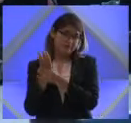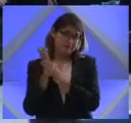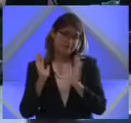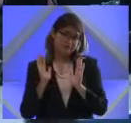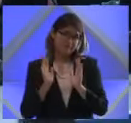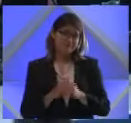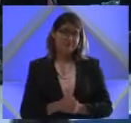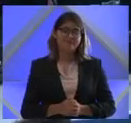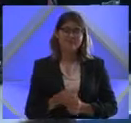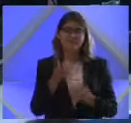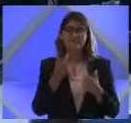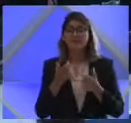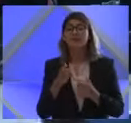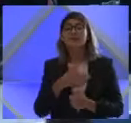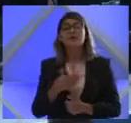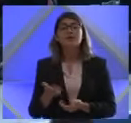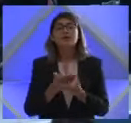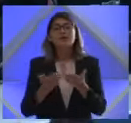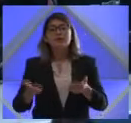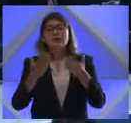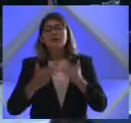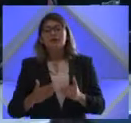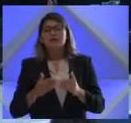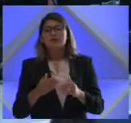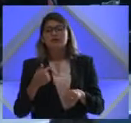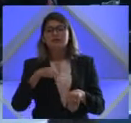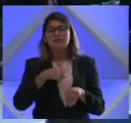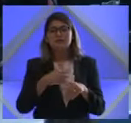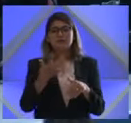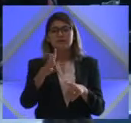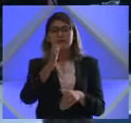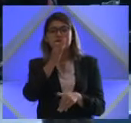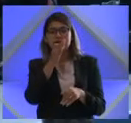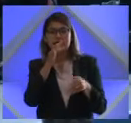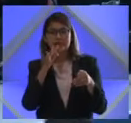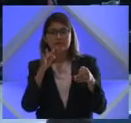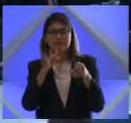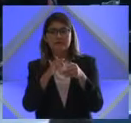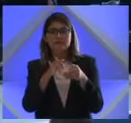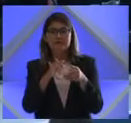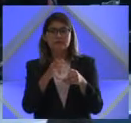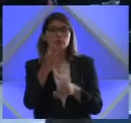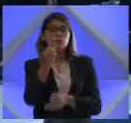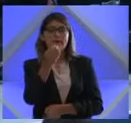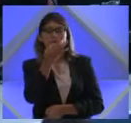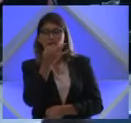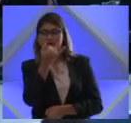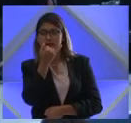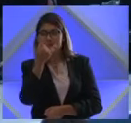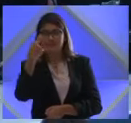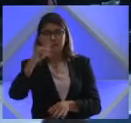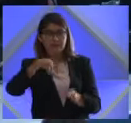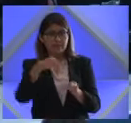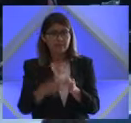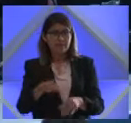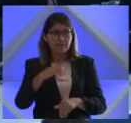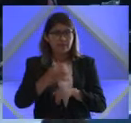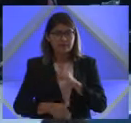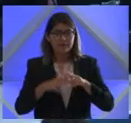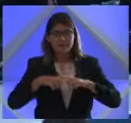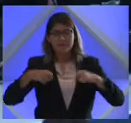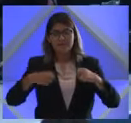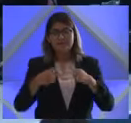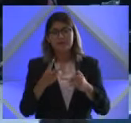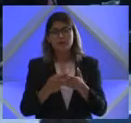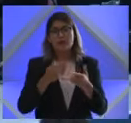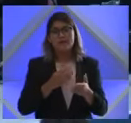antes de estamos escasos 10 minutos de concluir 9 minutos de concluir este panel pero antes